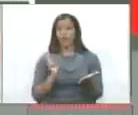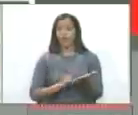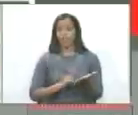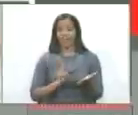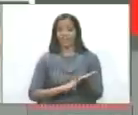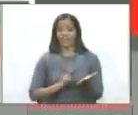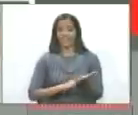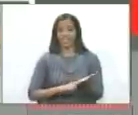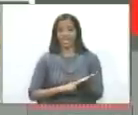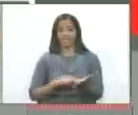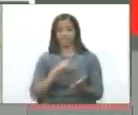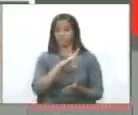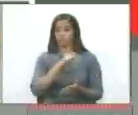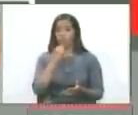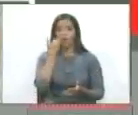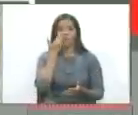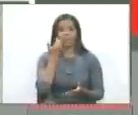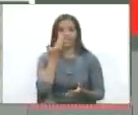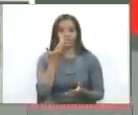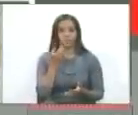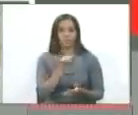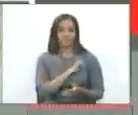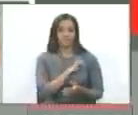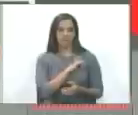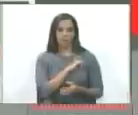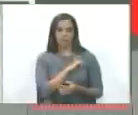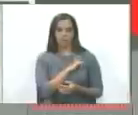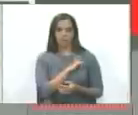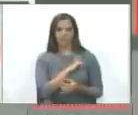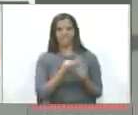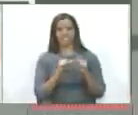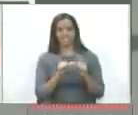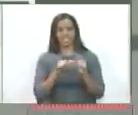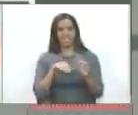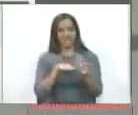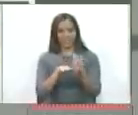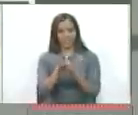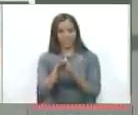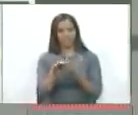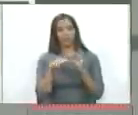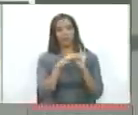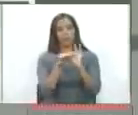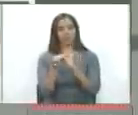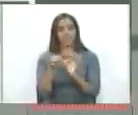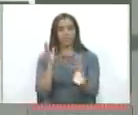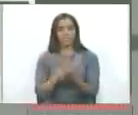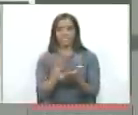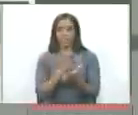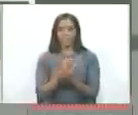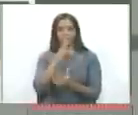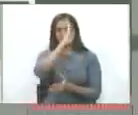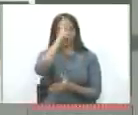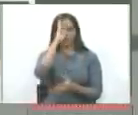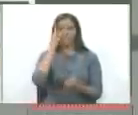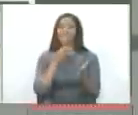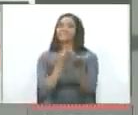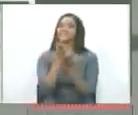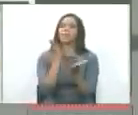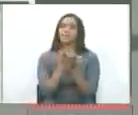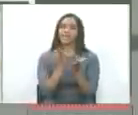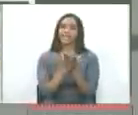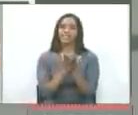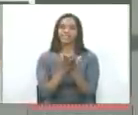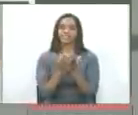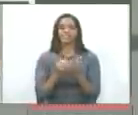ni ofendo ni temo. Seguir avanzando. Unidos siempre, Diosdado. Así es. Leales